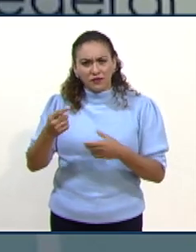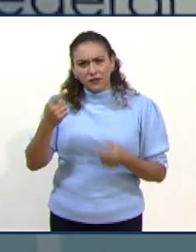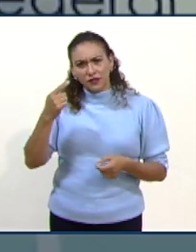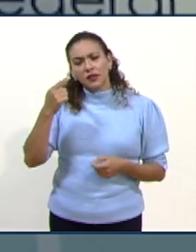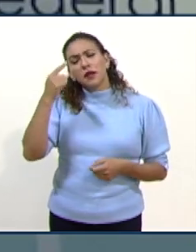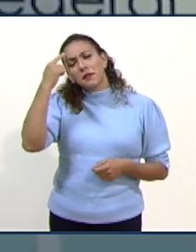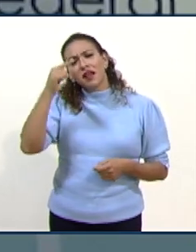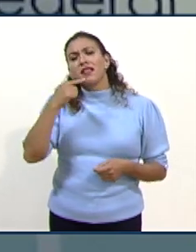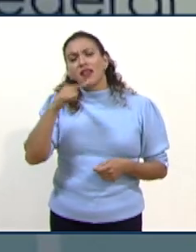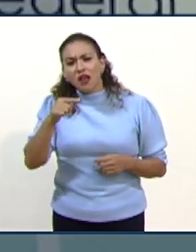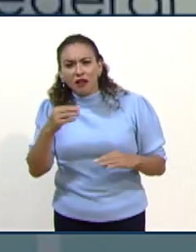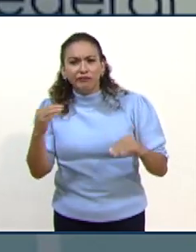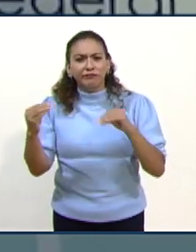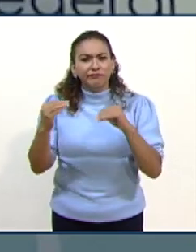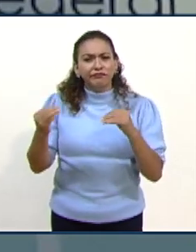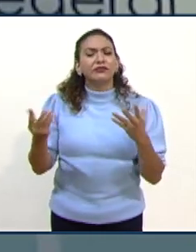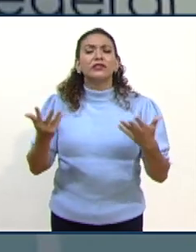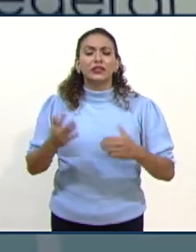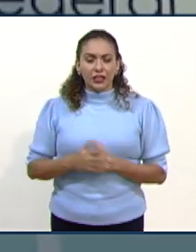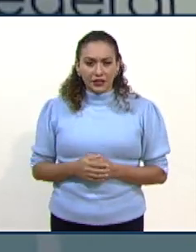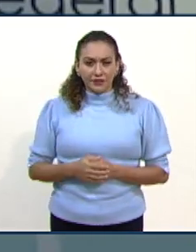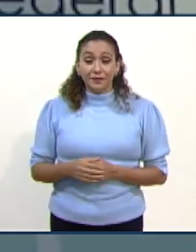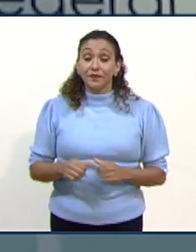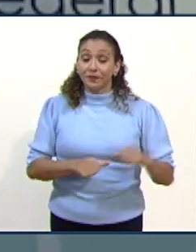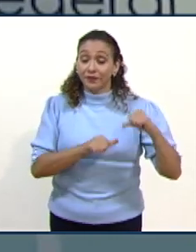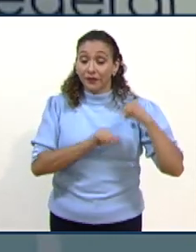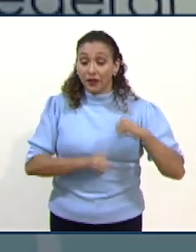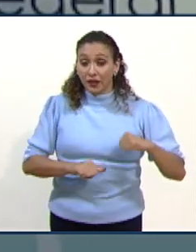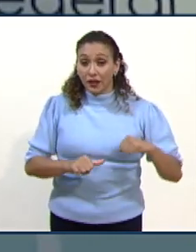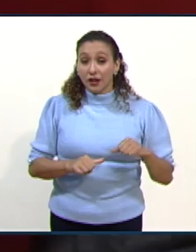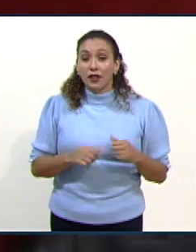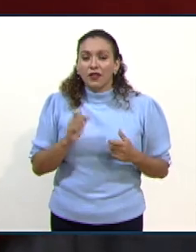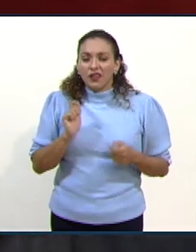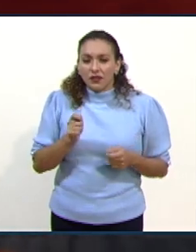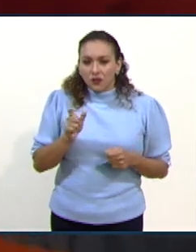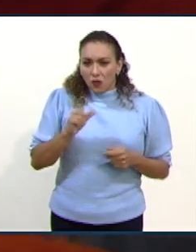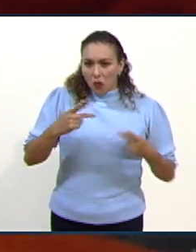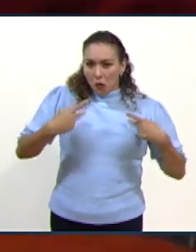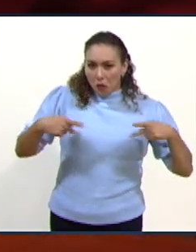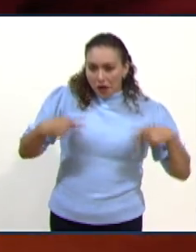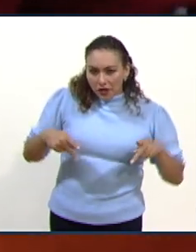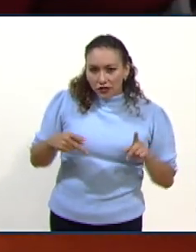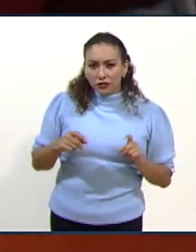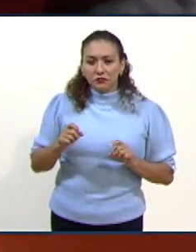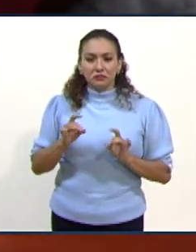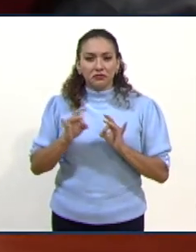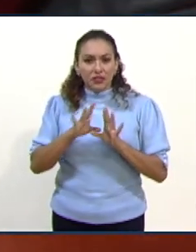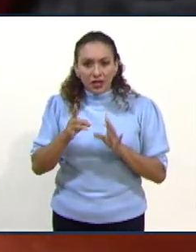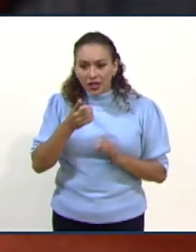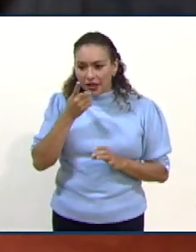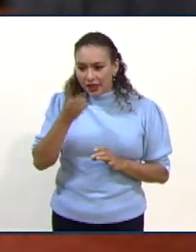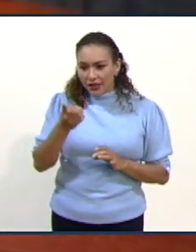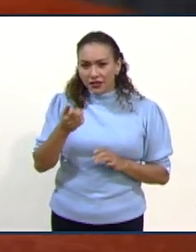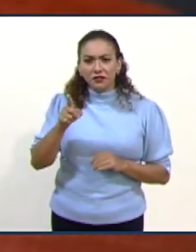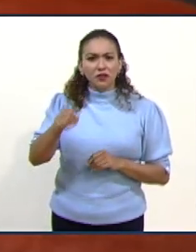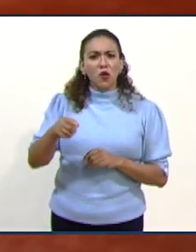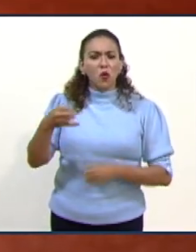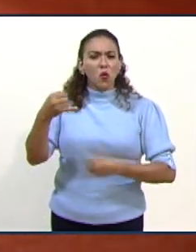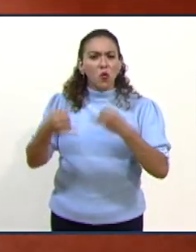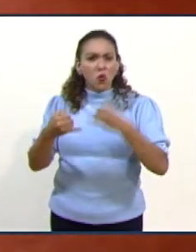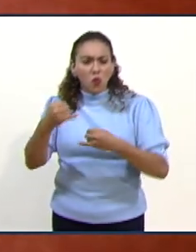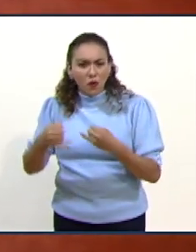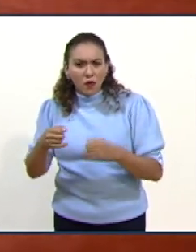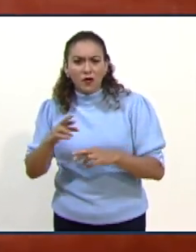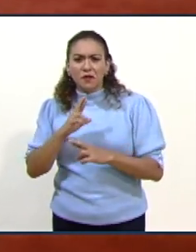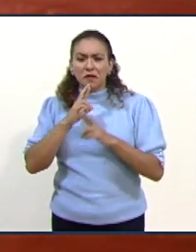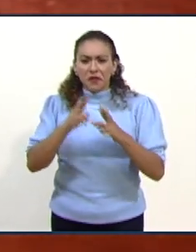mismos que se encargan de atender los recursos que interponen personas que se inconforman con las resoluciones de jueces civiles,